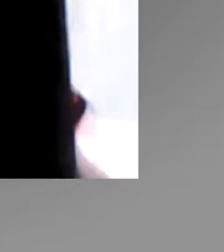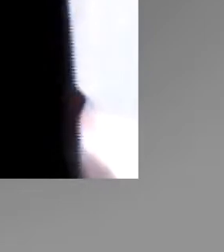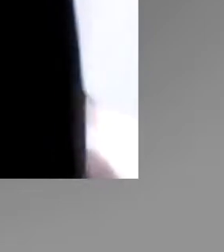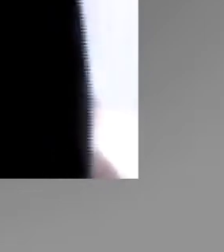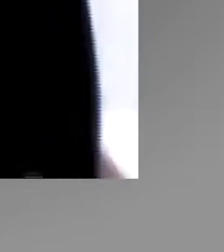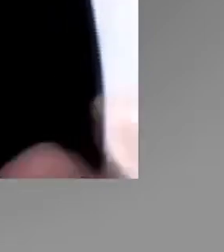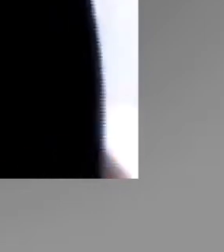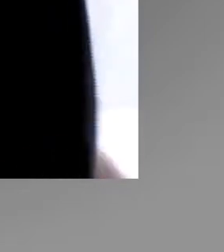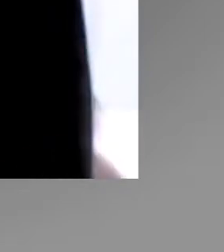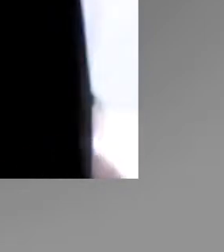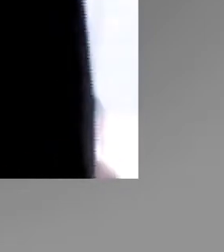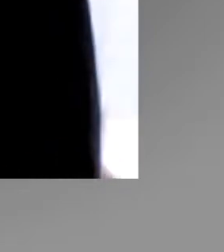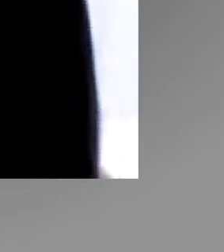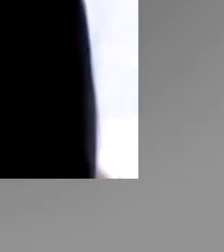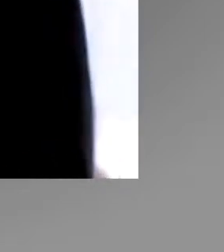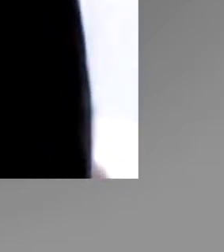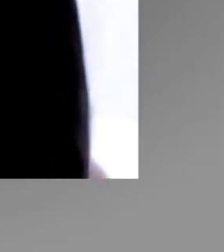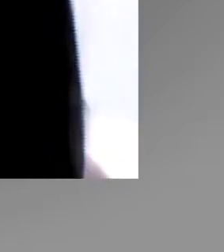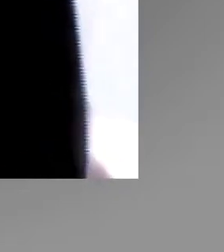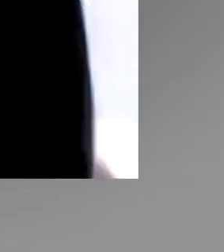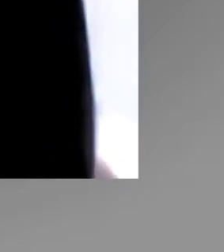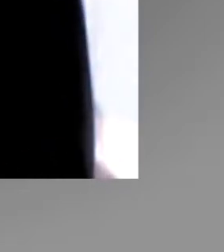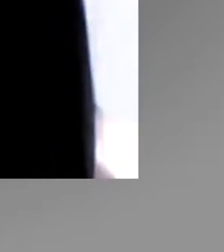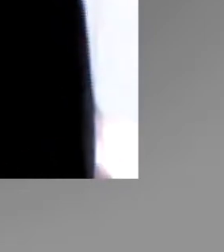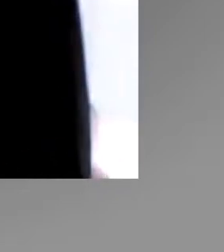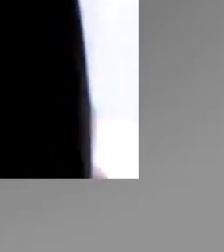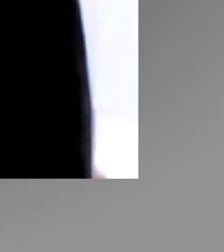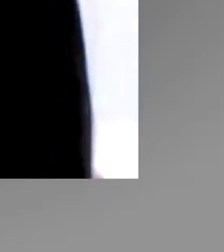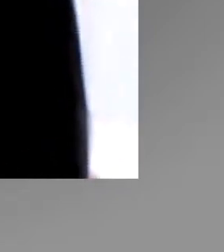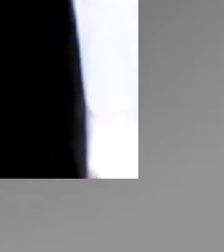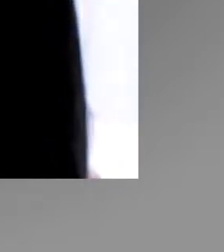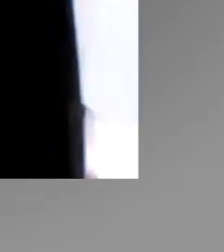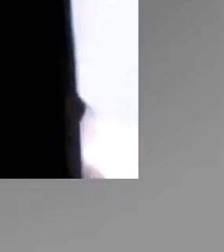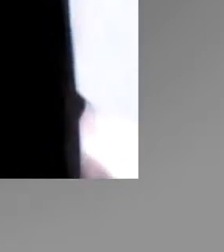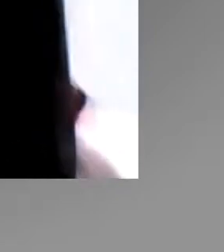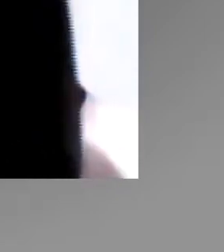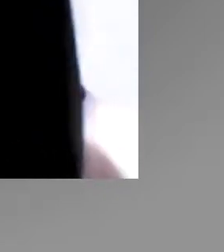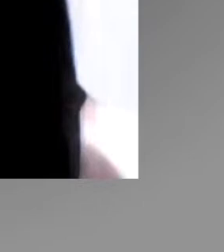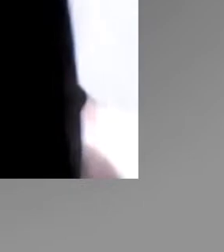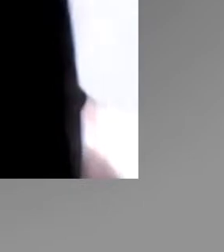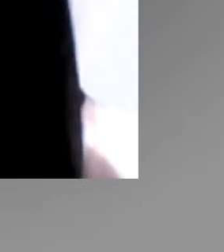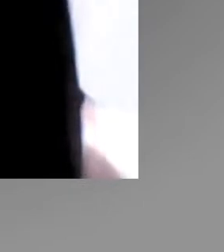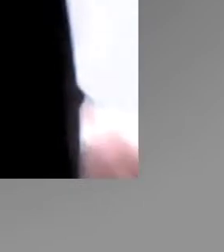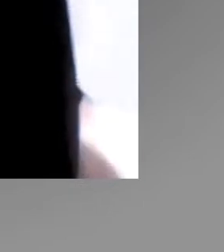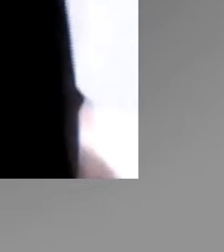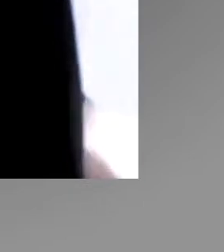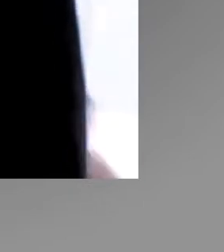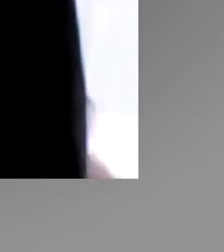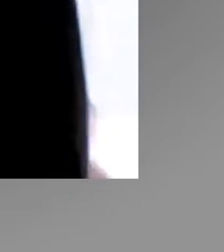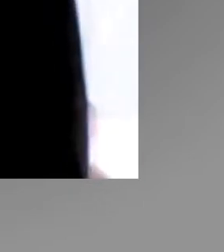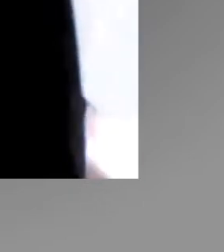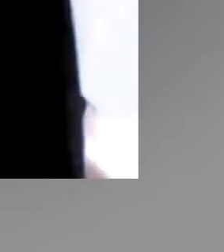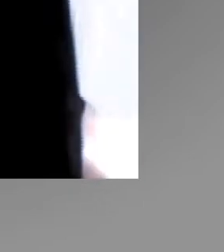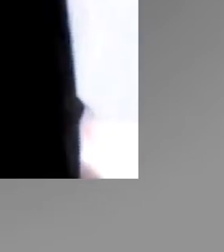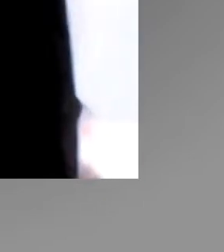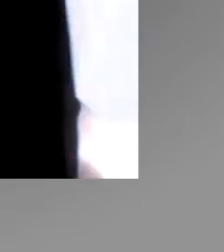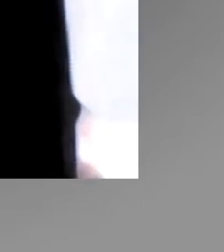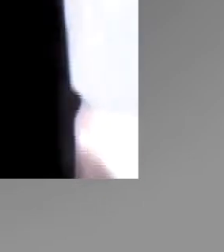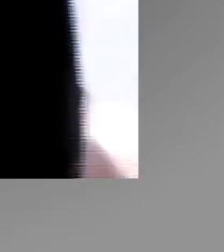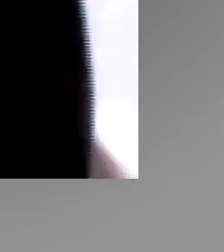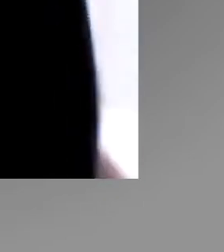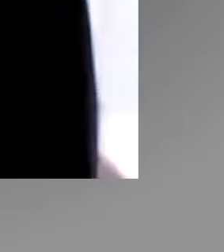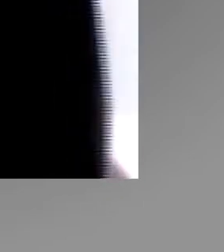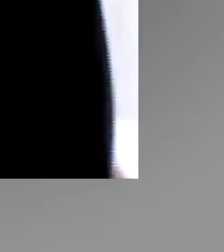acerca de la parte universitaria, de cómo hoy las personas con discapacidad podemos tener esa inclusión